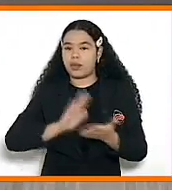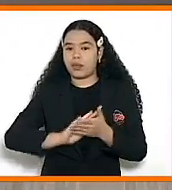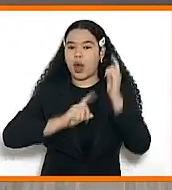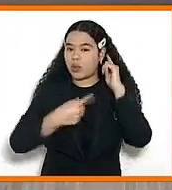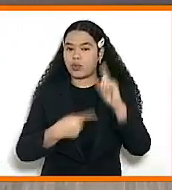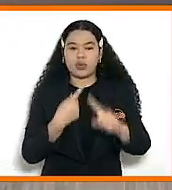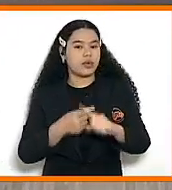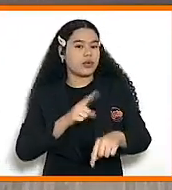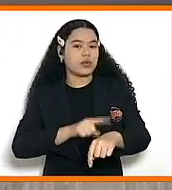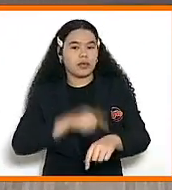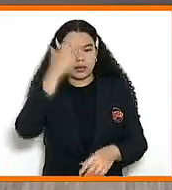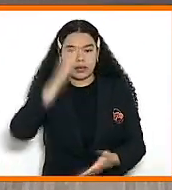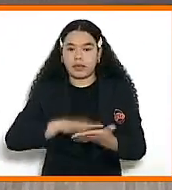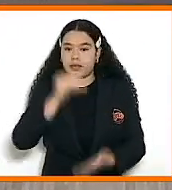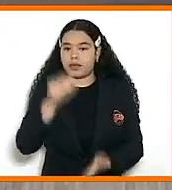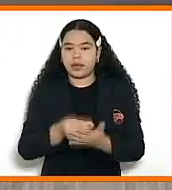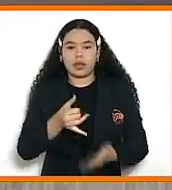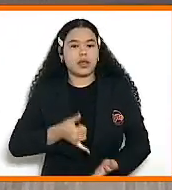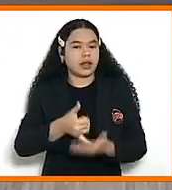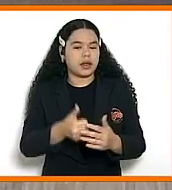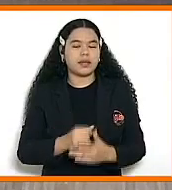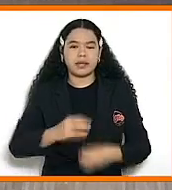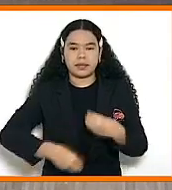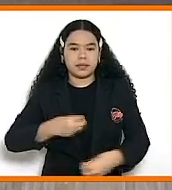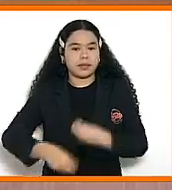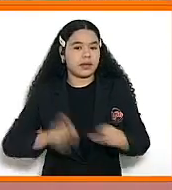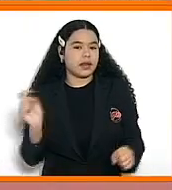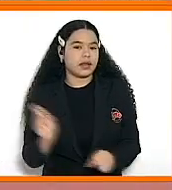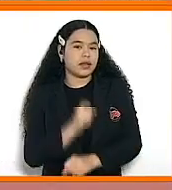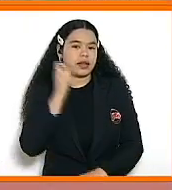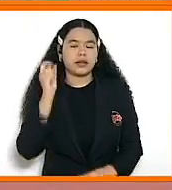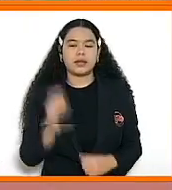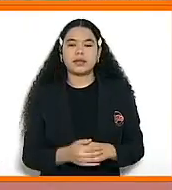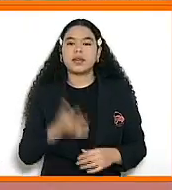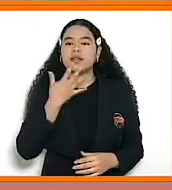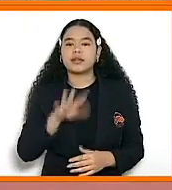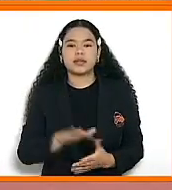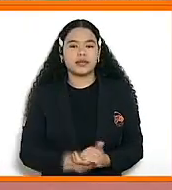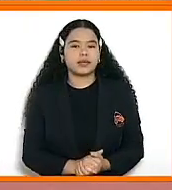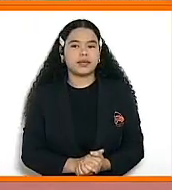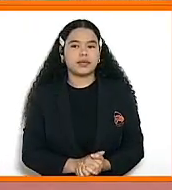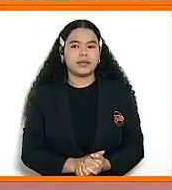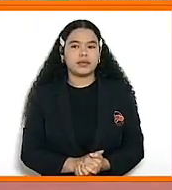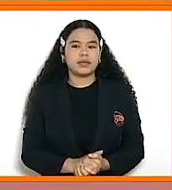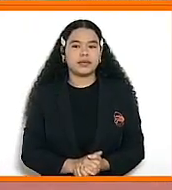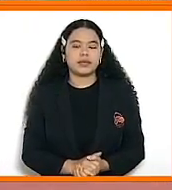porque es momento de multiplicar tu premio. Y la espera afortunada es muchísima suerte.